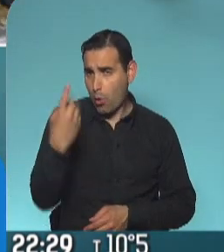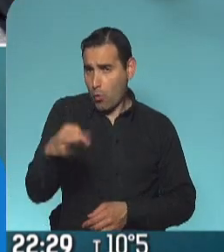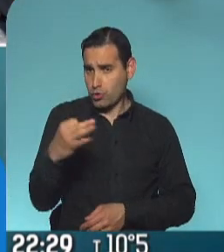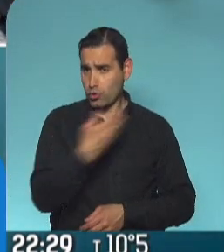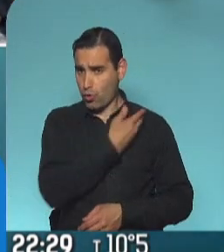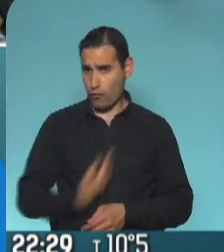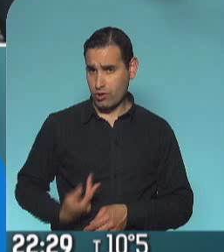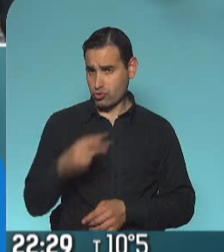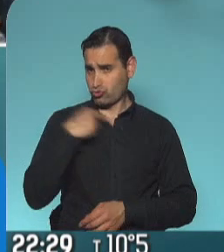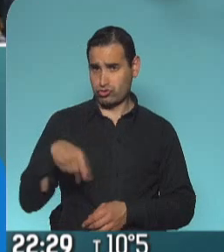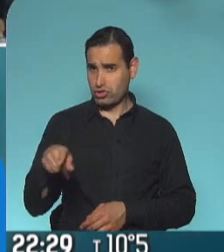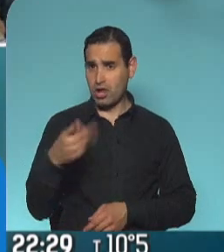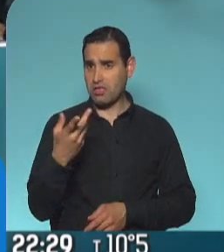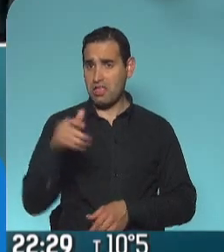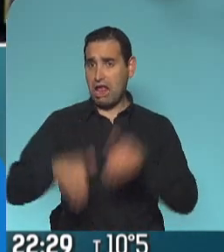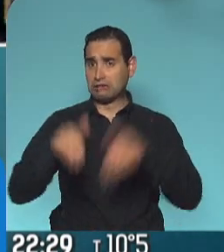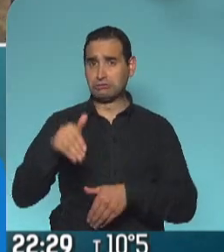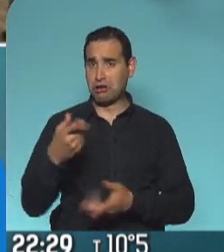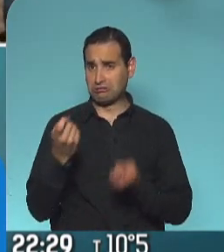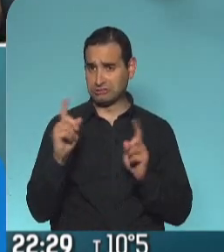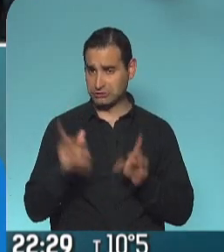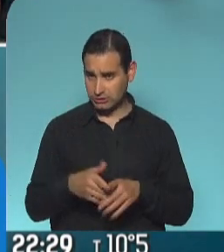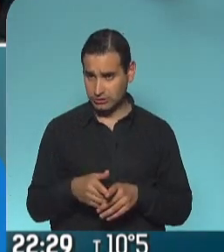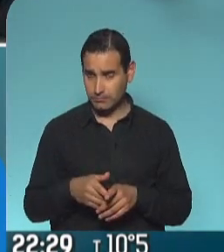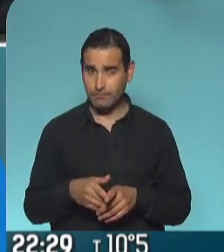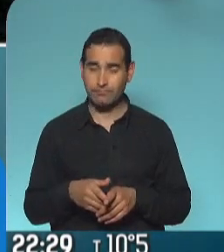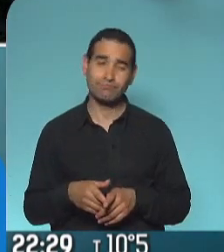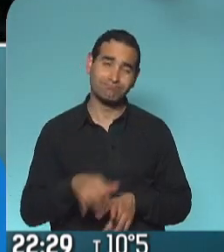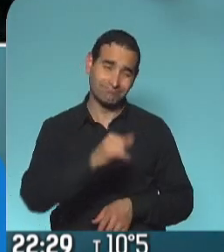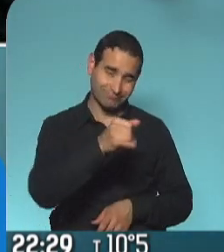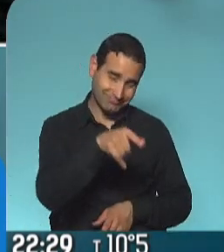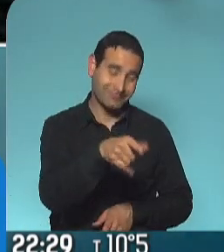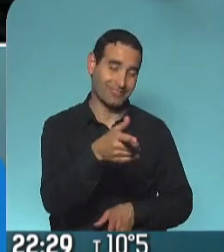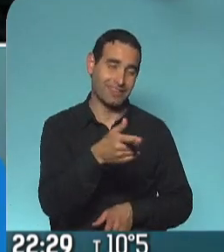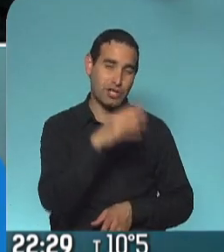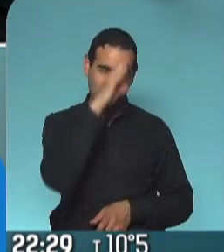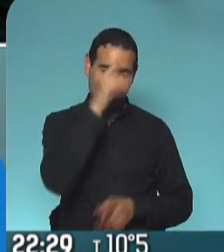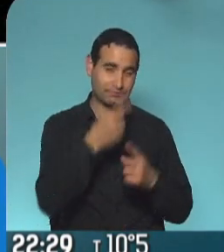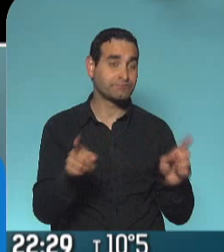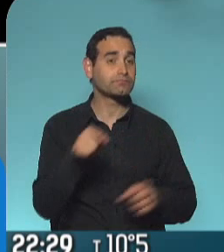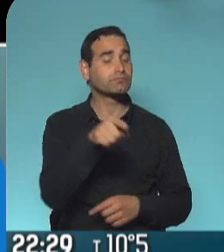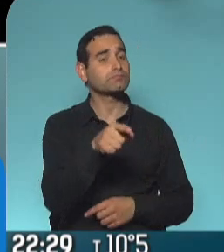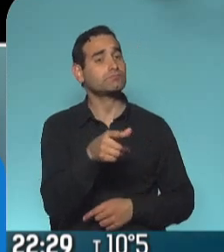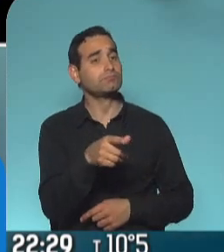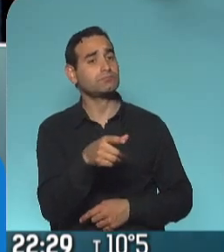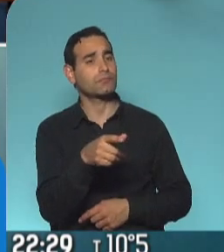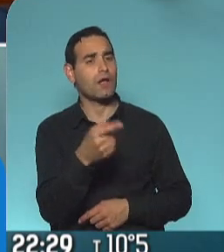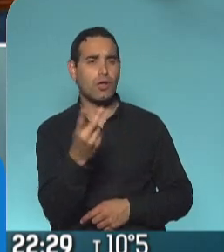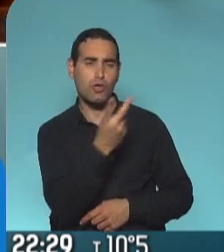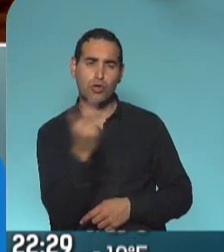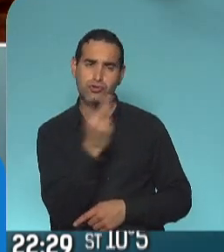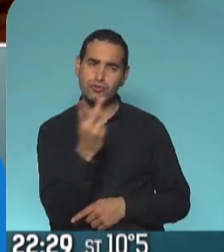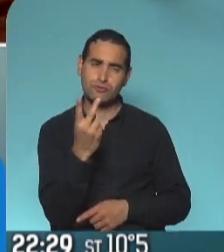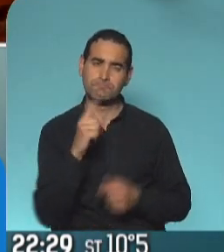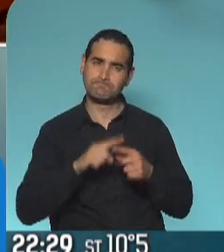China y al no depender de elecciones, como es el caso de Trump? Y yo creo que sí, yo creo que en ese caso hay como dos